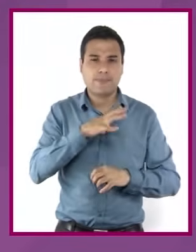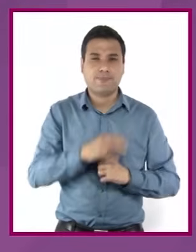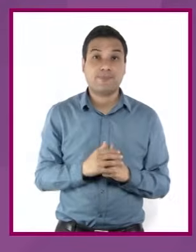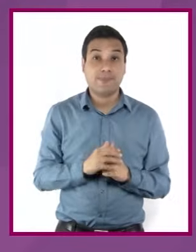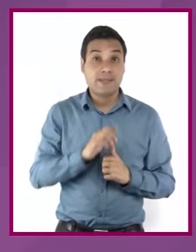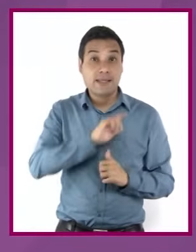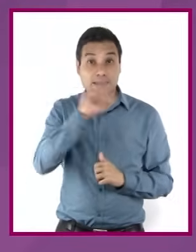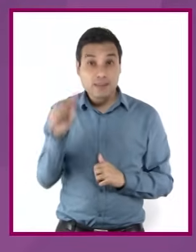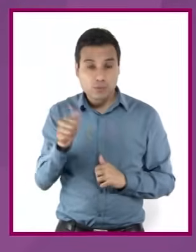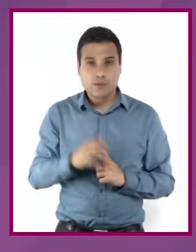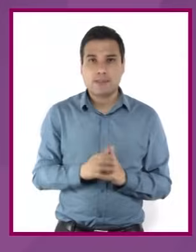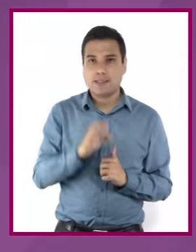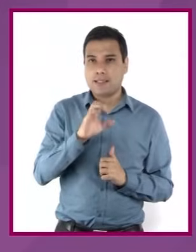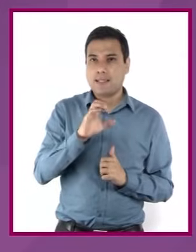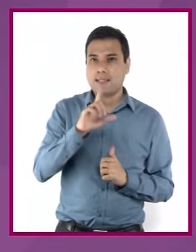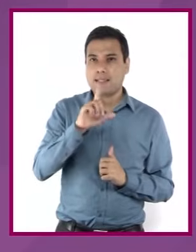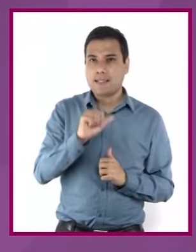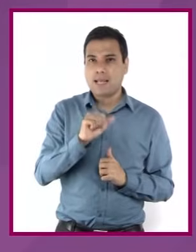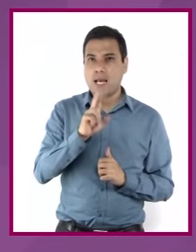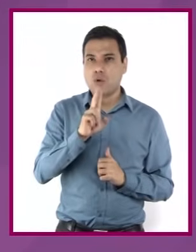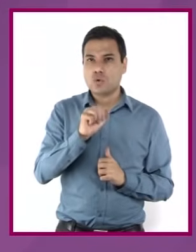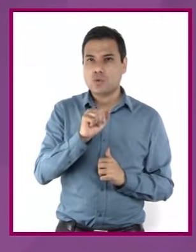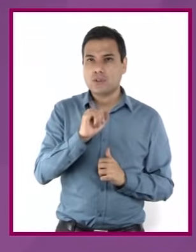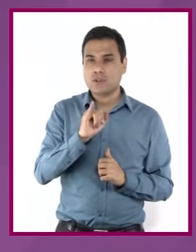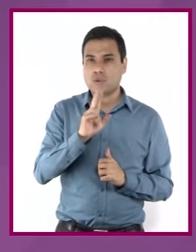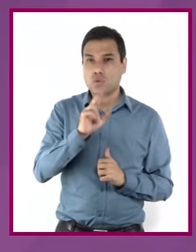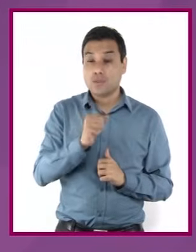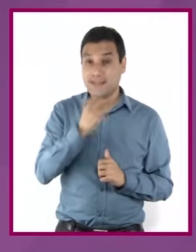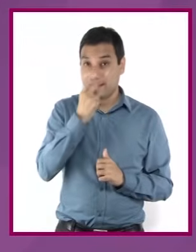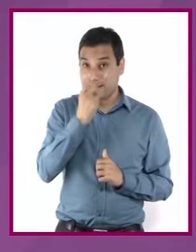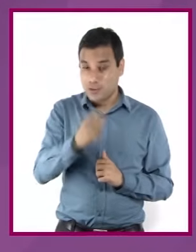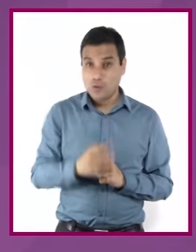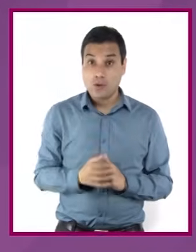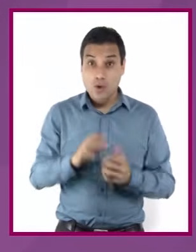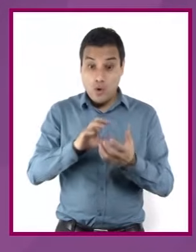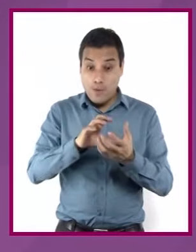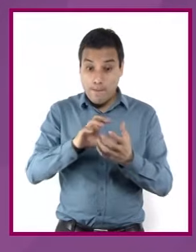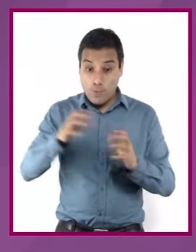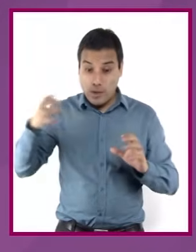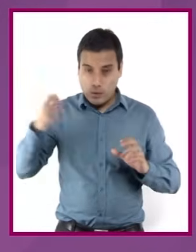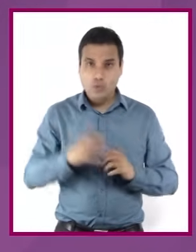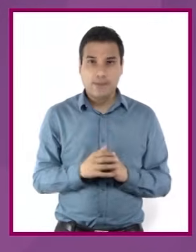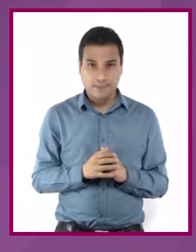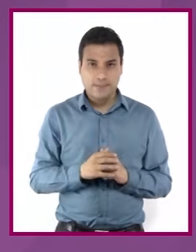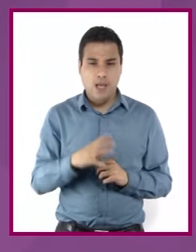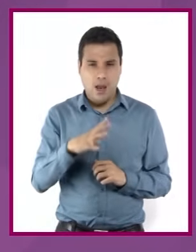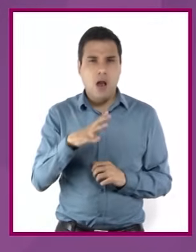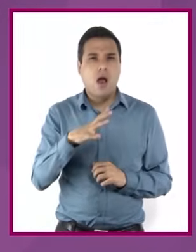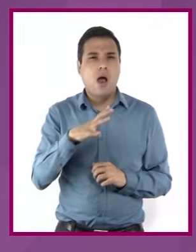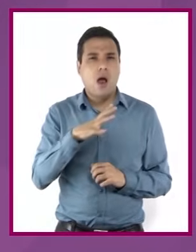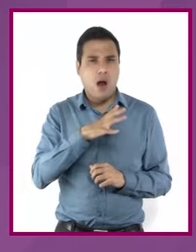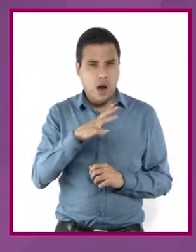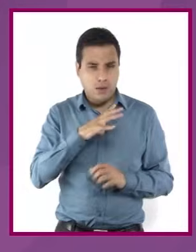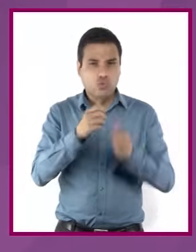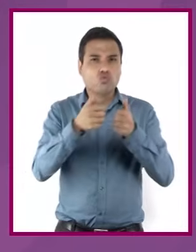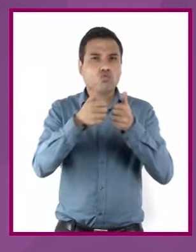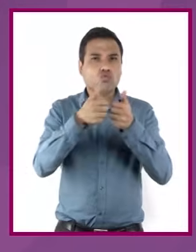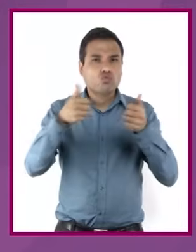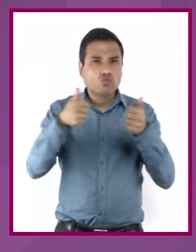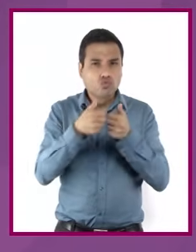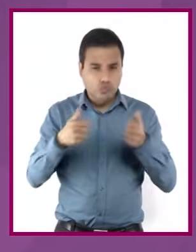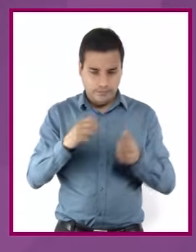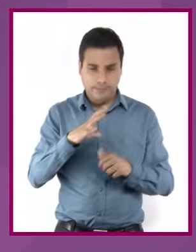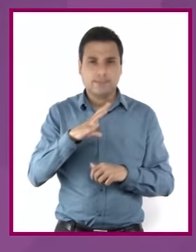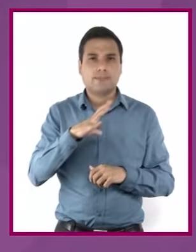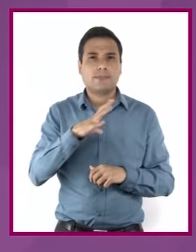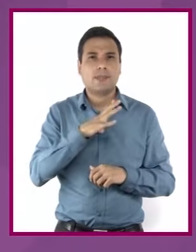Después, Clausius, un científico alemán, afirmó que las moléculas o partículas de un gas tenían una distribución de velocidades bien